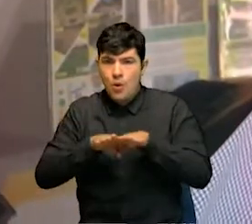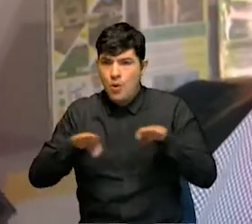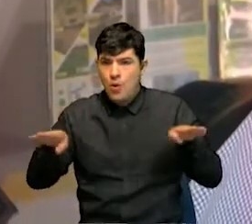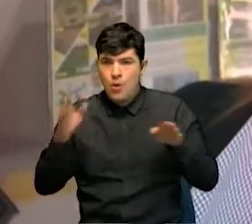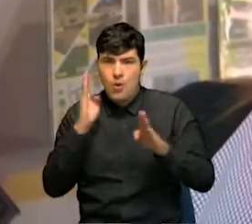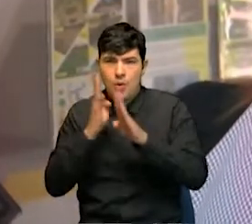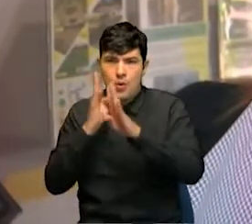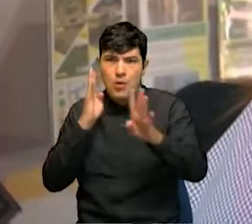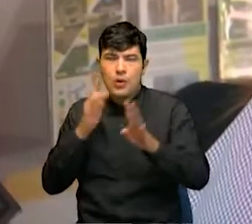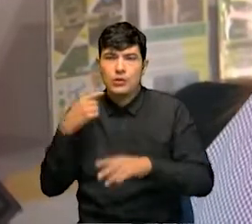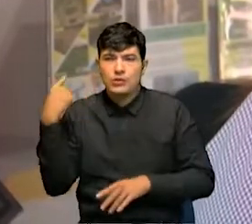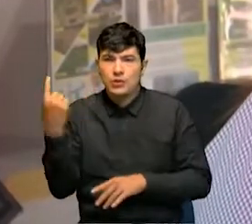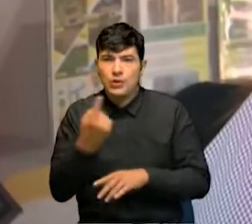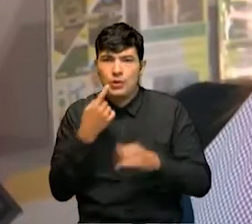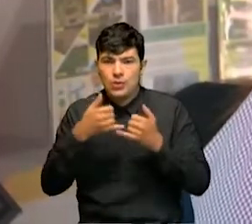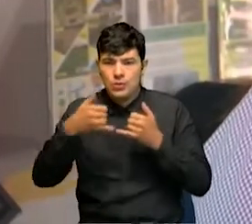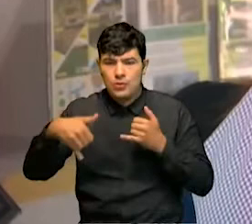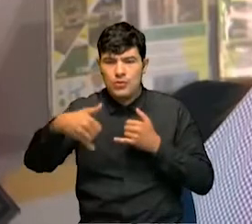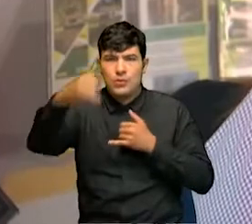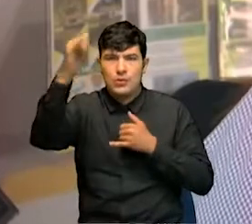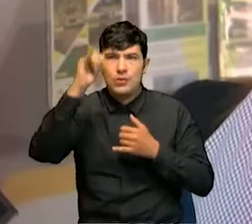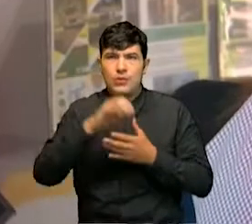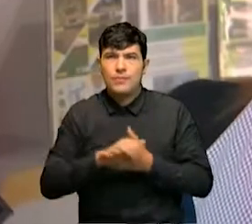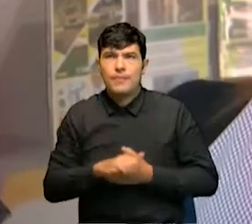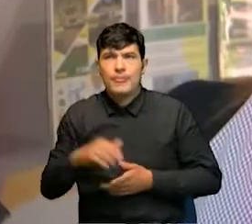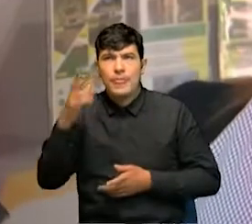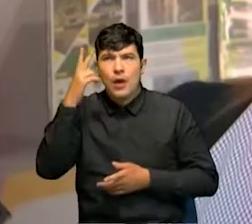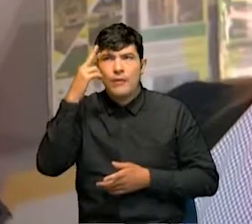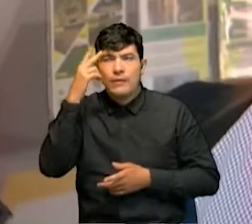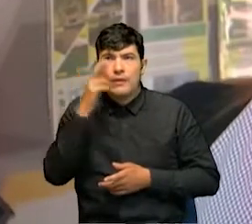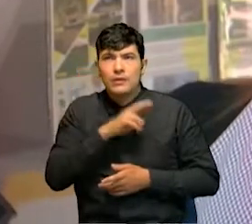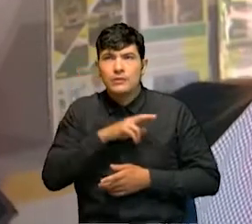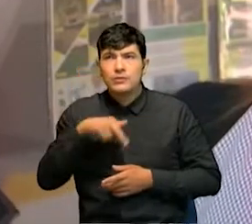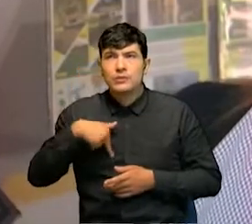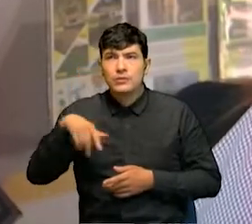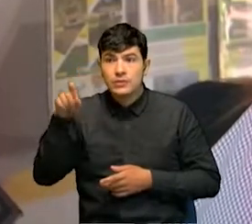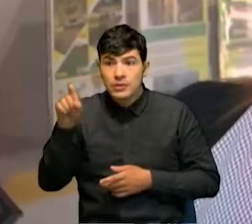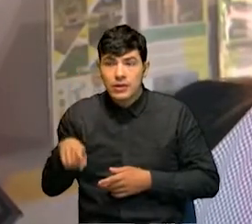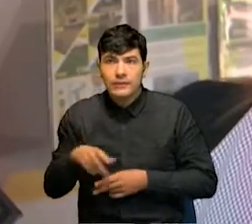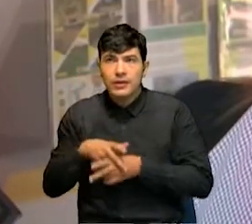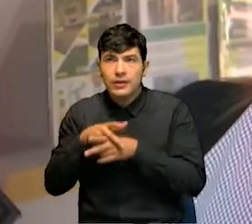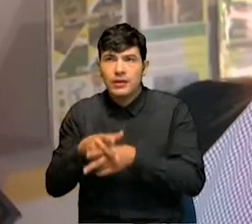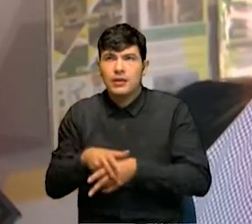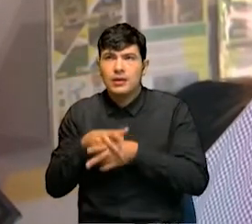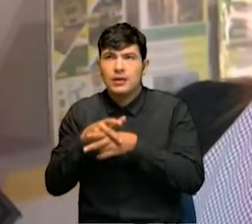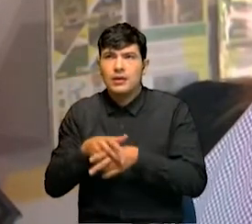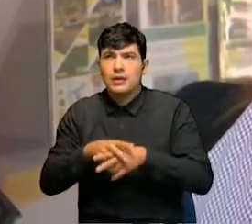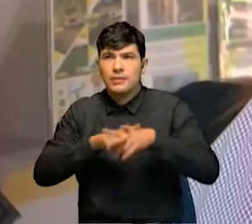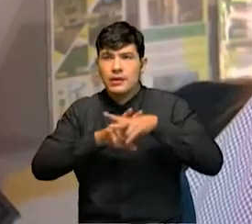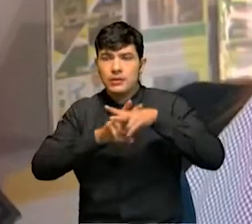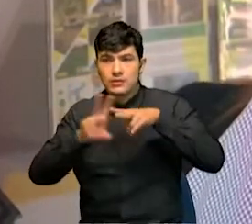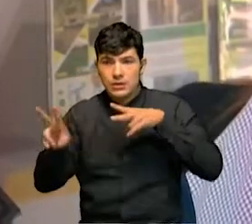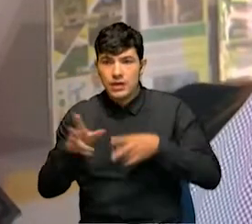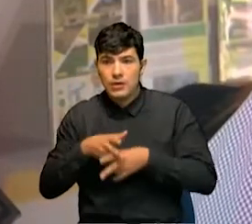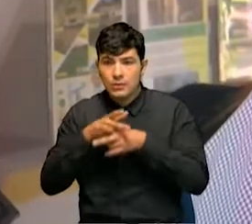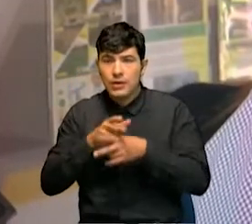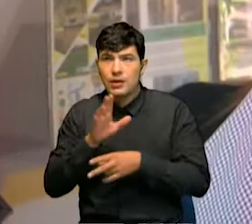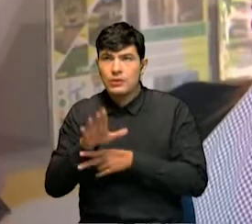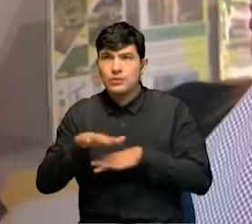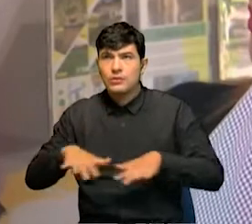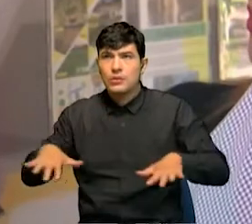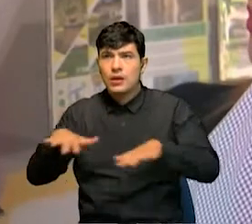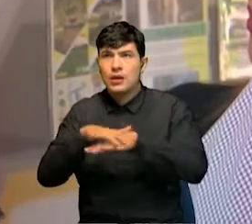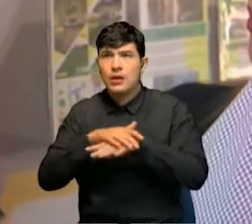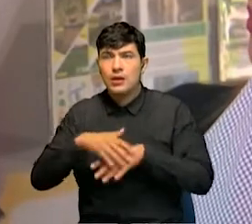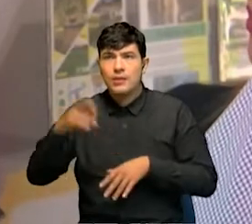sino que lo dice solamente una línea amarilla obviamente lo que vemos también es conservar una velocidad moderada en ese sitio por eso se han